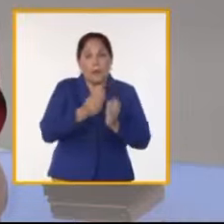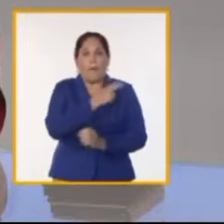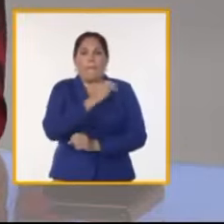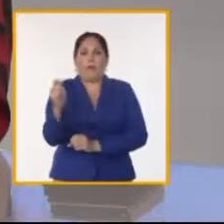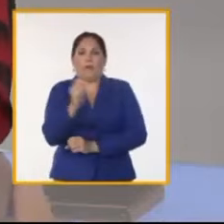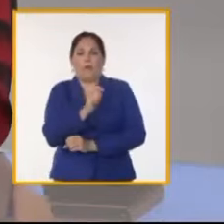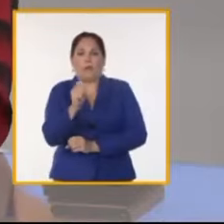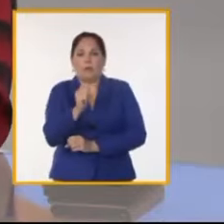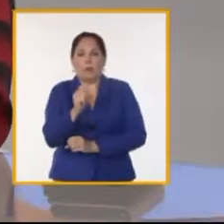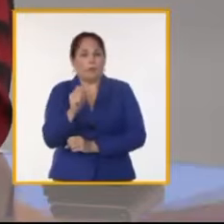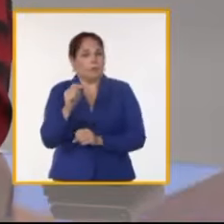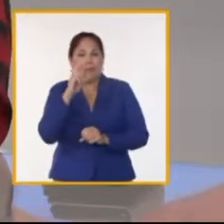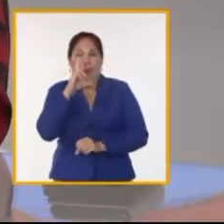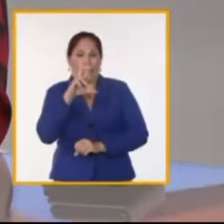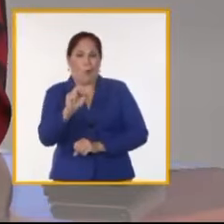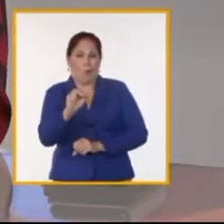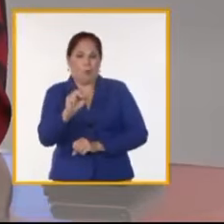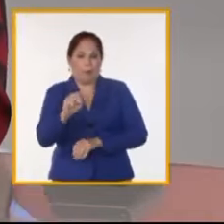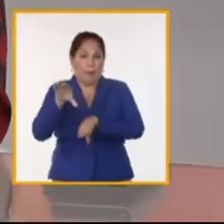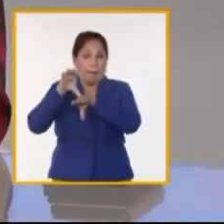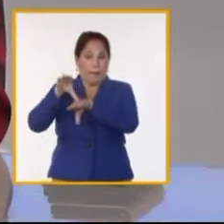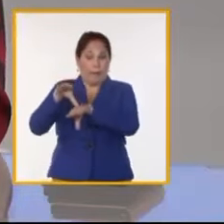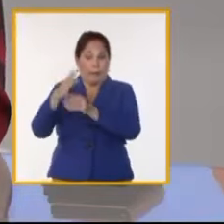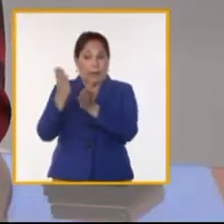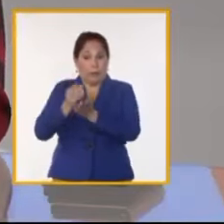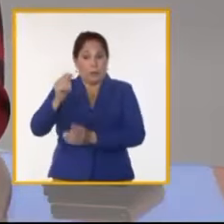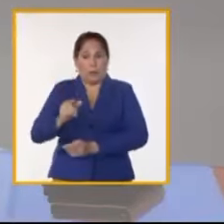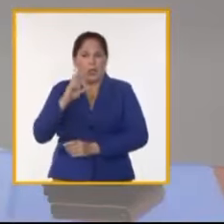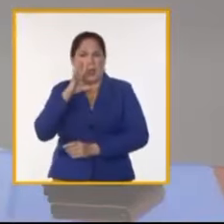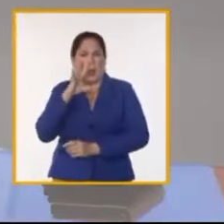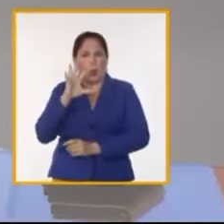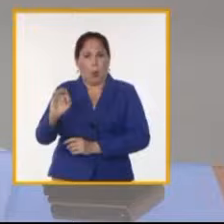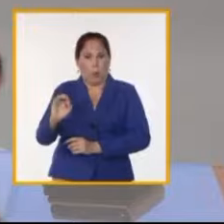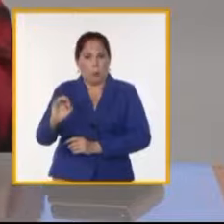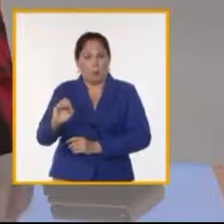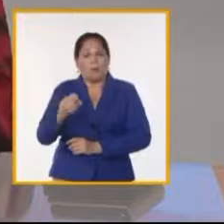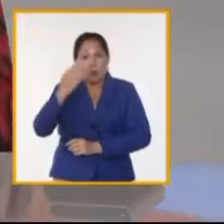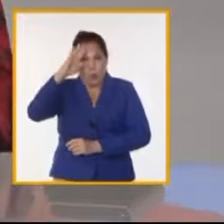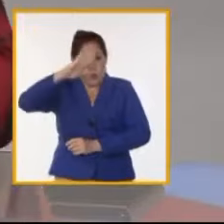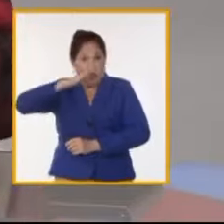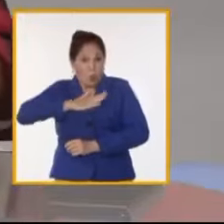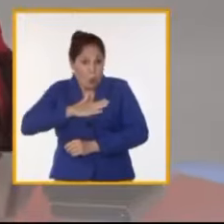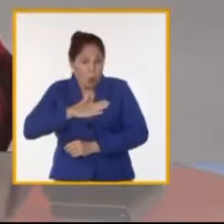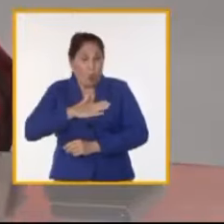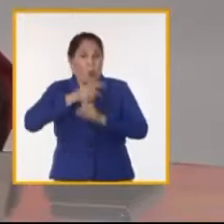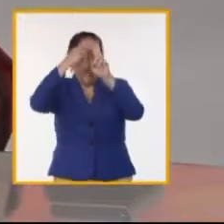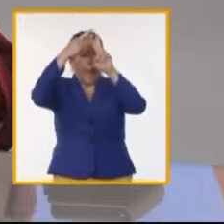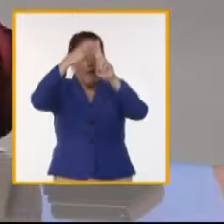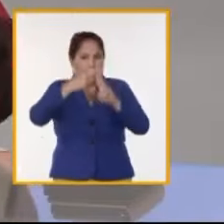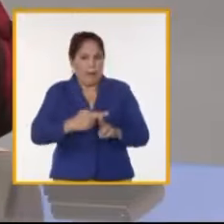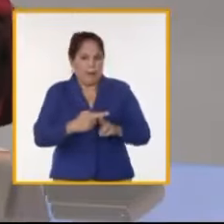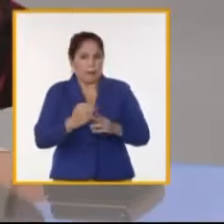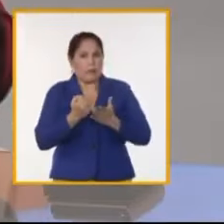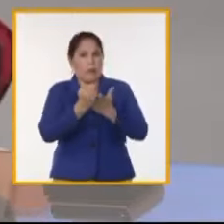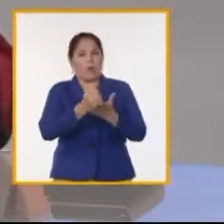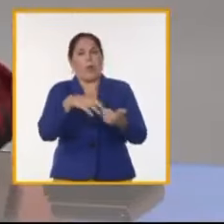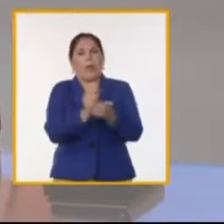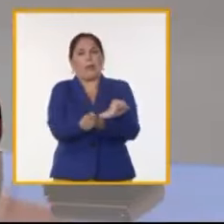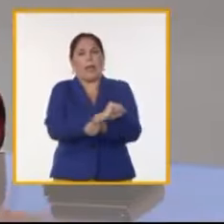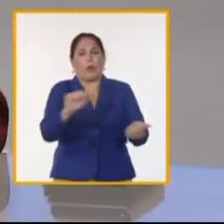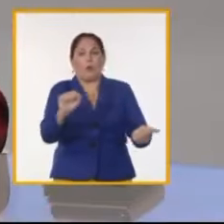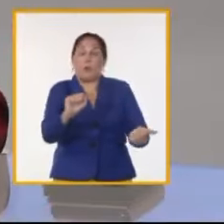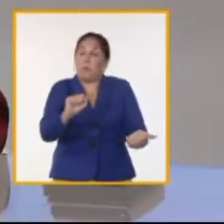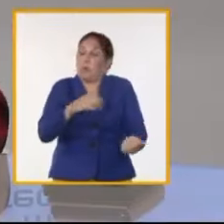le dé una beca a un estudiante cubano porque su país está en la lista de países